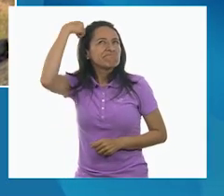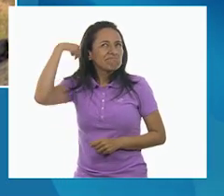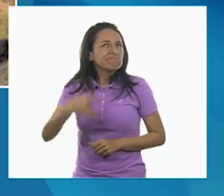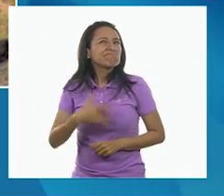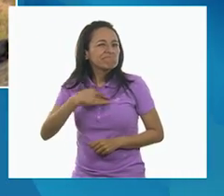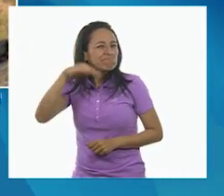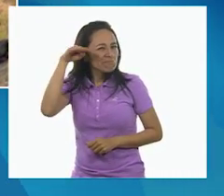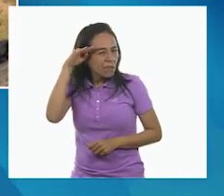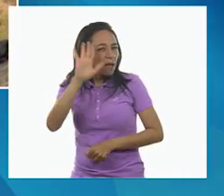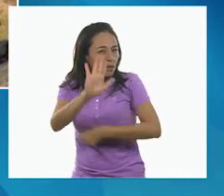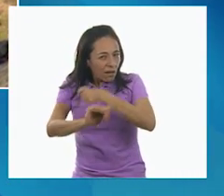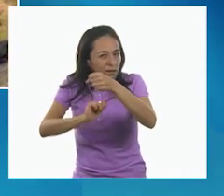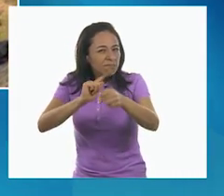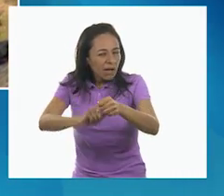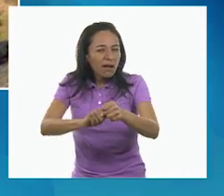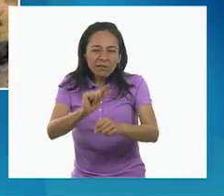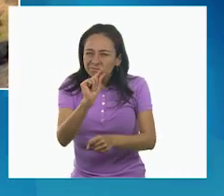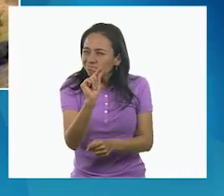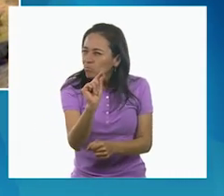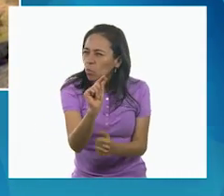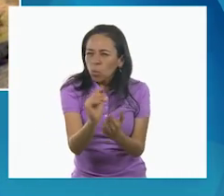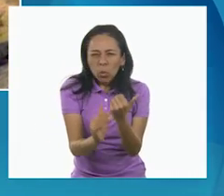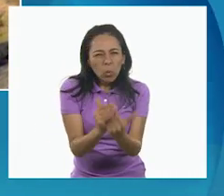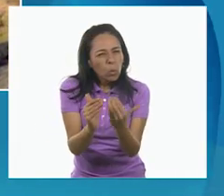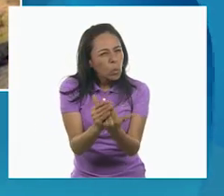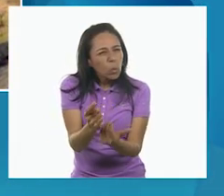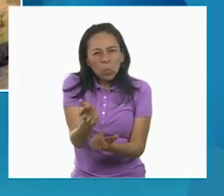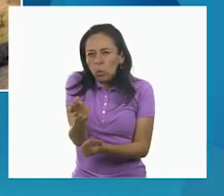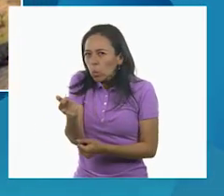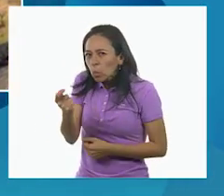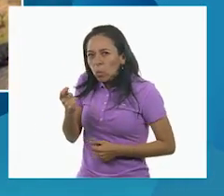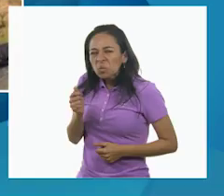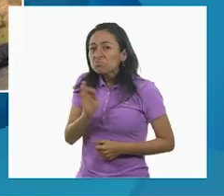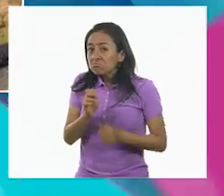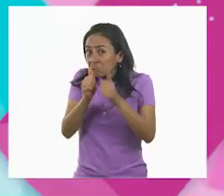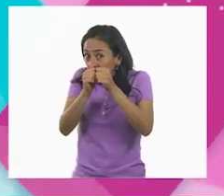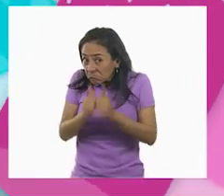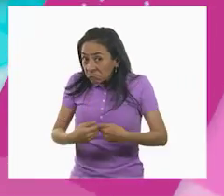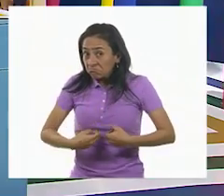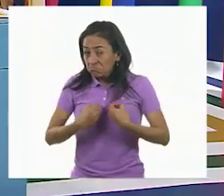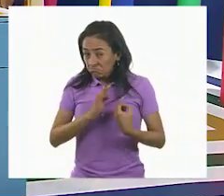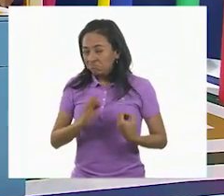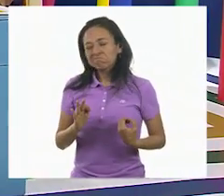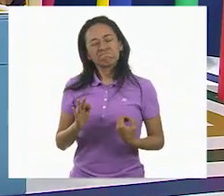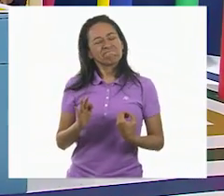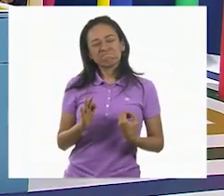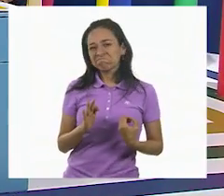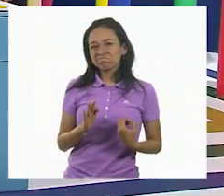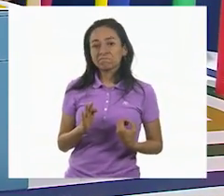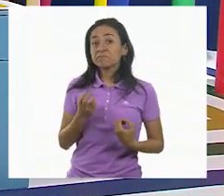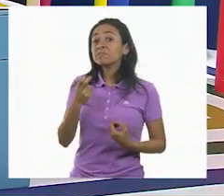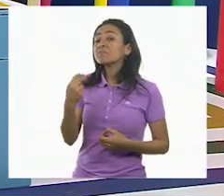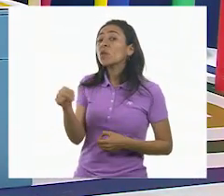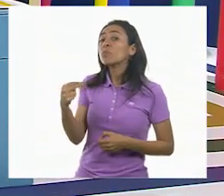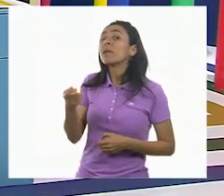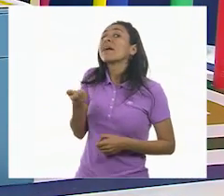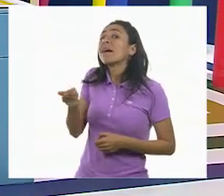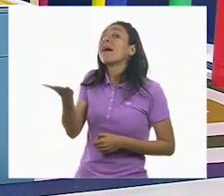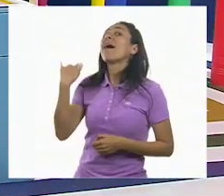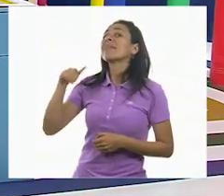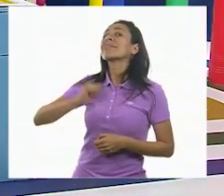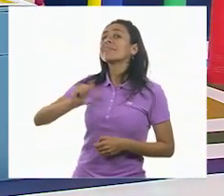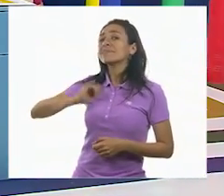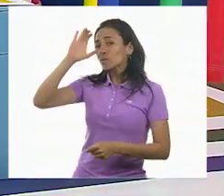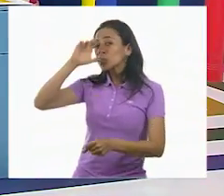muy malas condiciones para subsistir. Y a ese lugar lo conocemos como Aridoamérica.